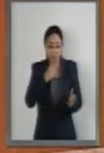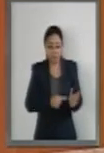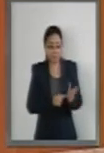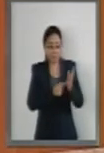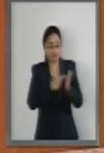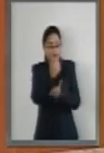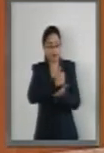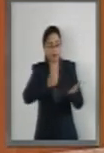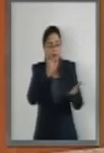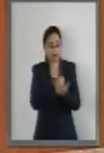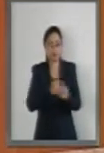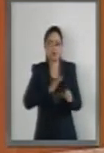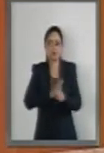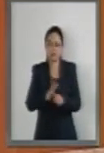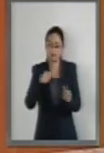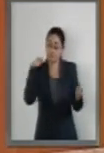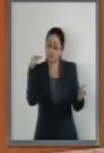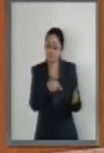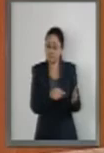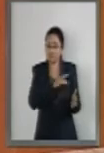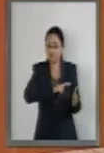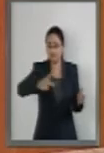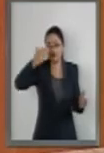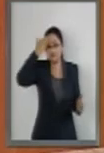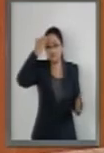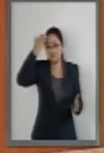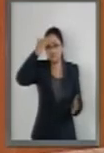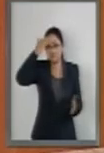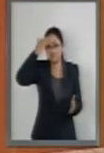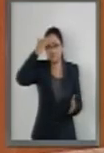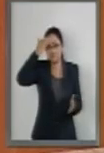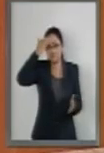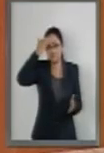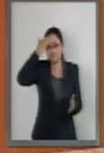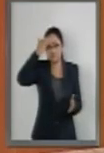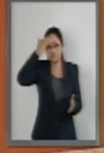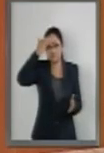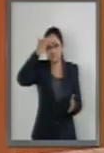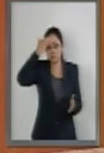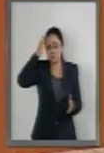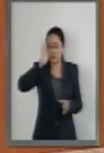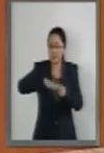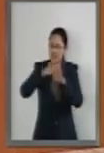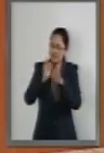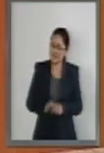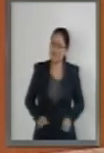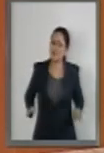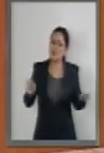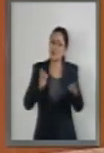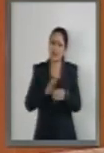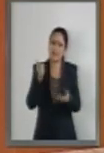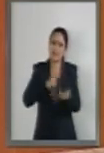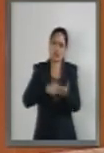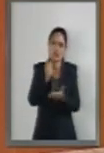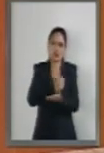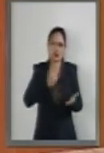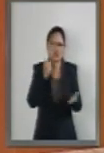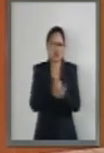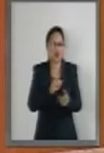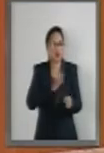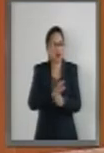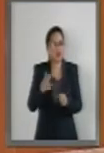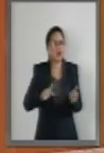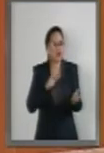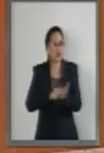urbano que reconozca que la columna vertebral de nuestras ciudades es el espacio